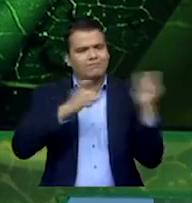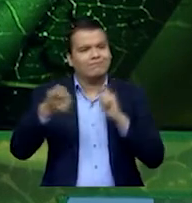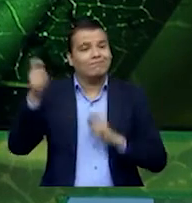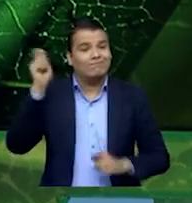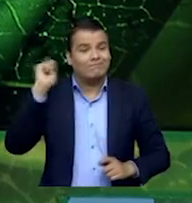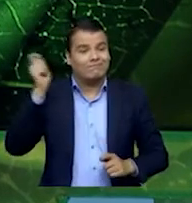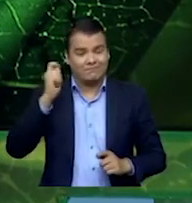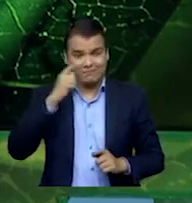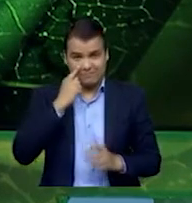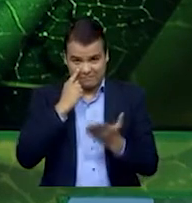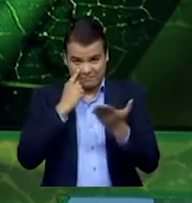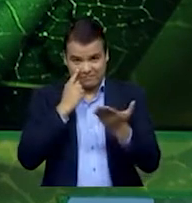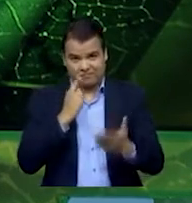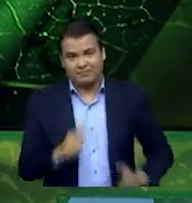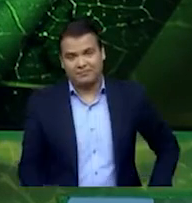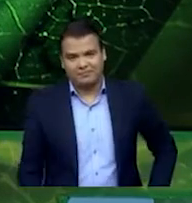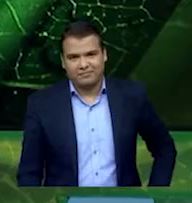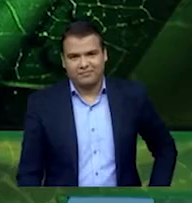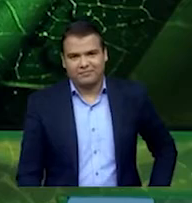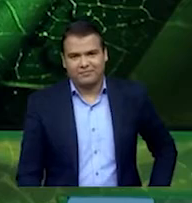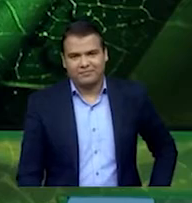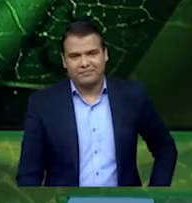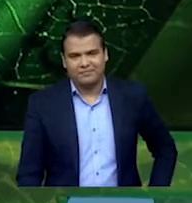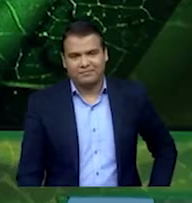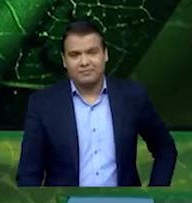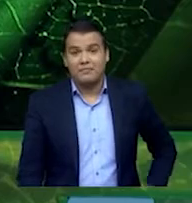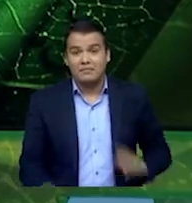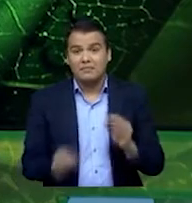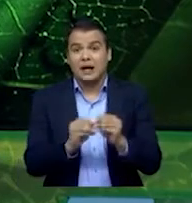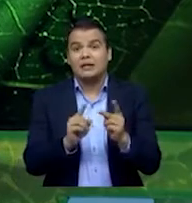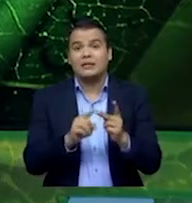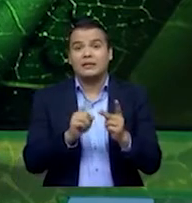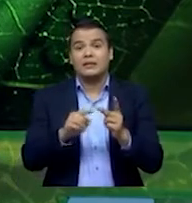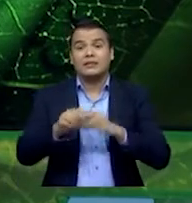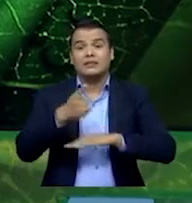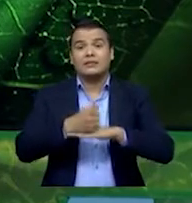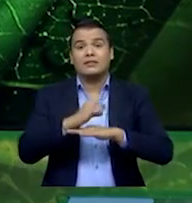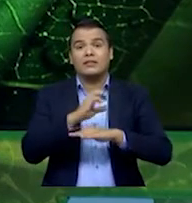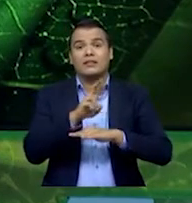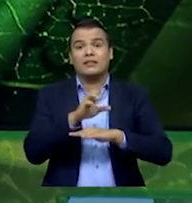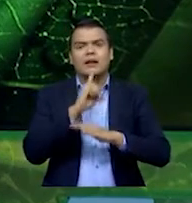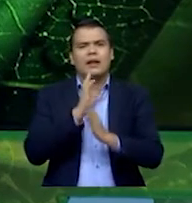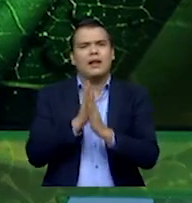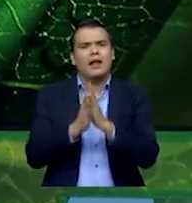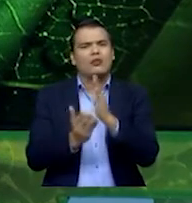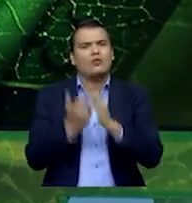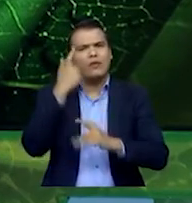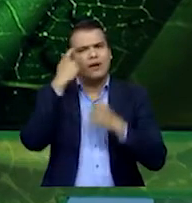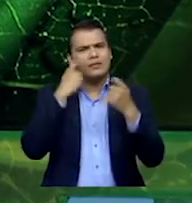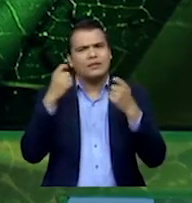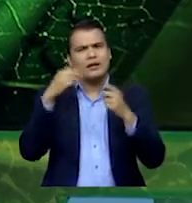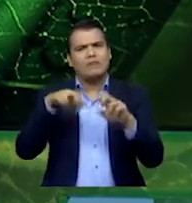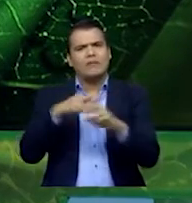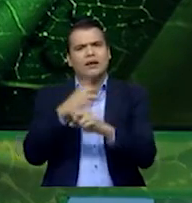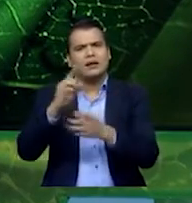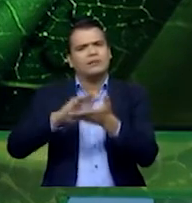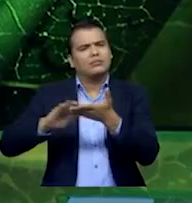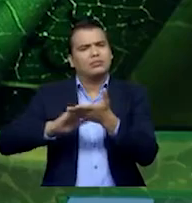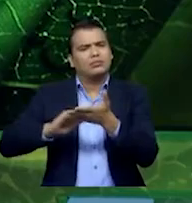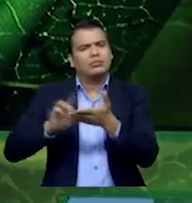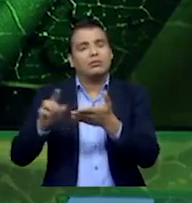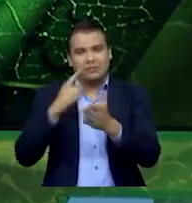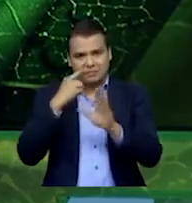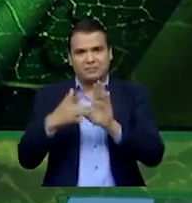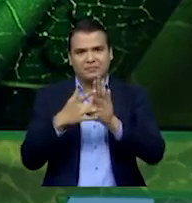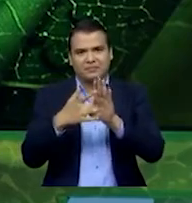a las cometas para los niños que están en cuarentena y luego el director de la cbc habla de la intervención que hizo renacer el